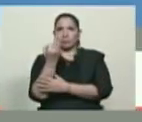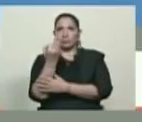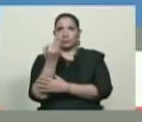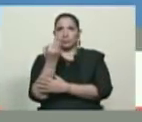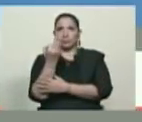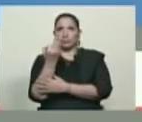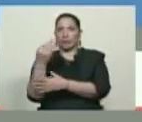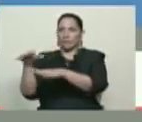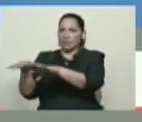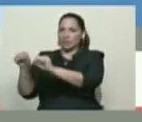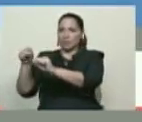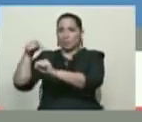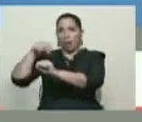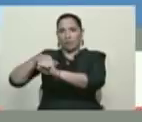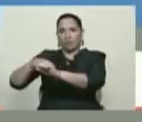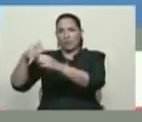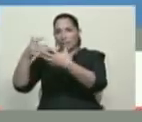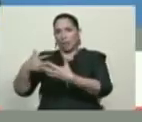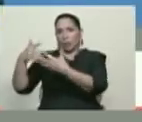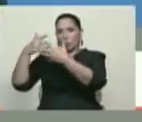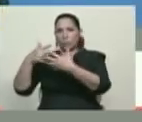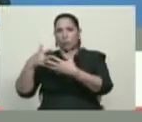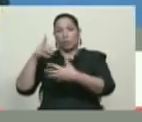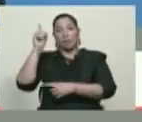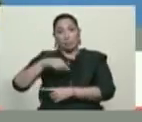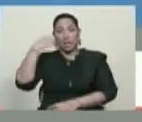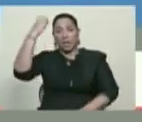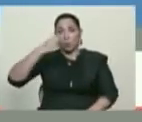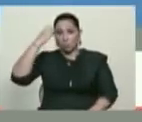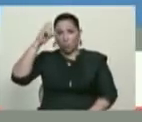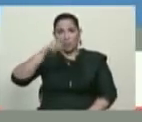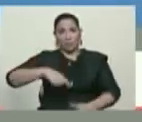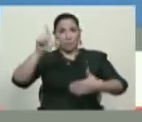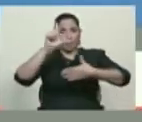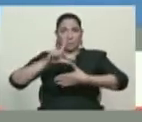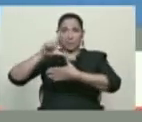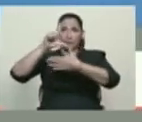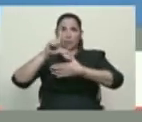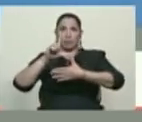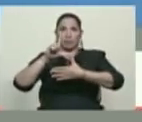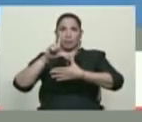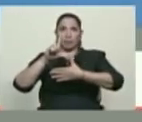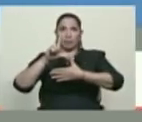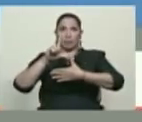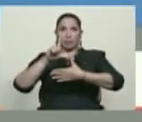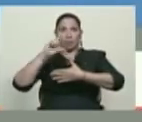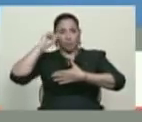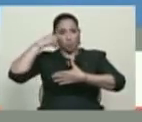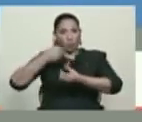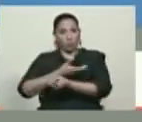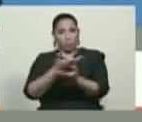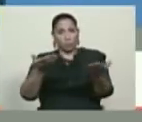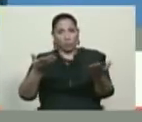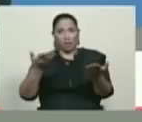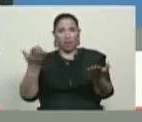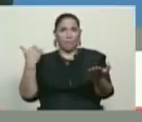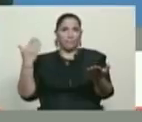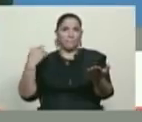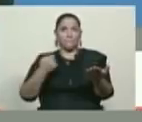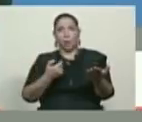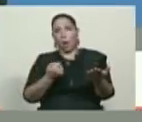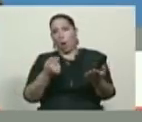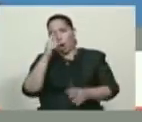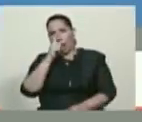aquí, en Estados Unidos, pero también en Europa, pero también en América Latina. Recuerden ustedes que hace unos pocos años estábamos